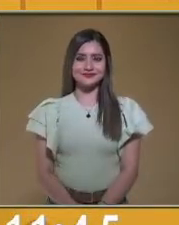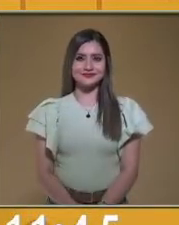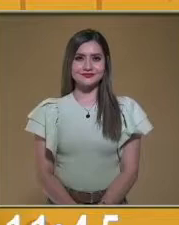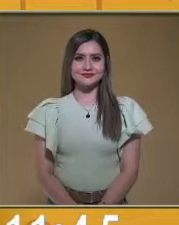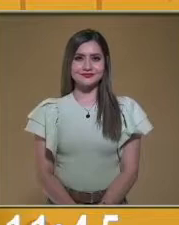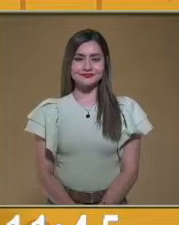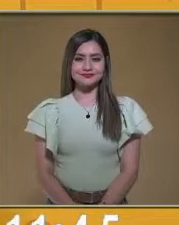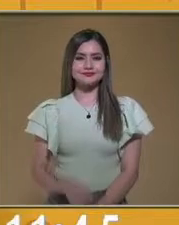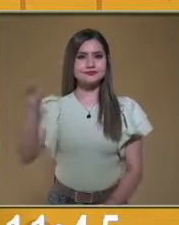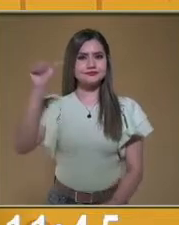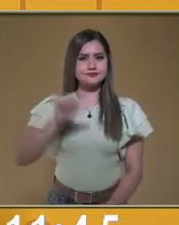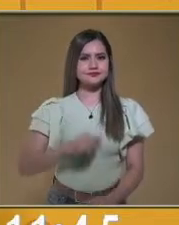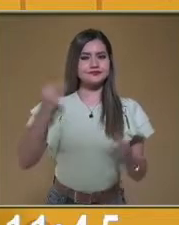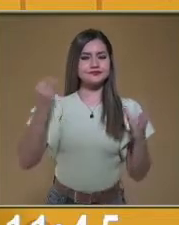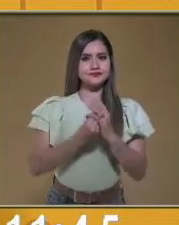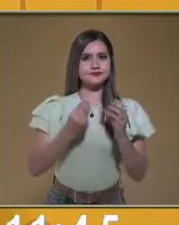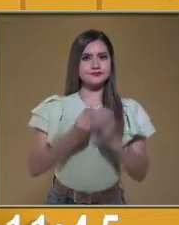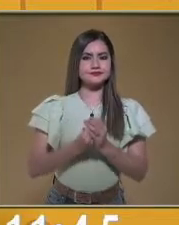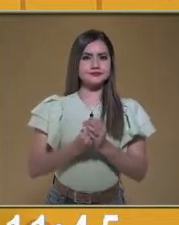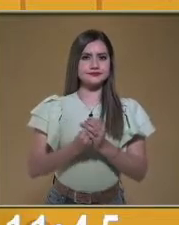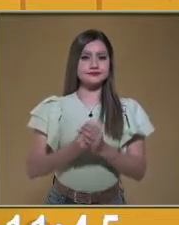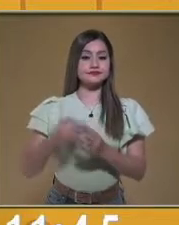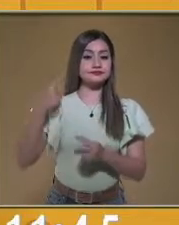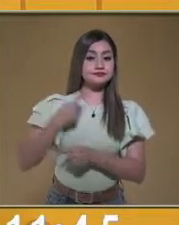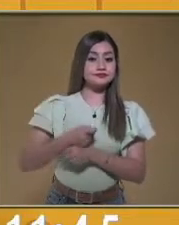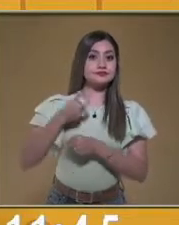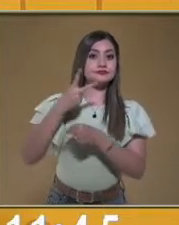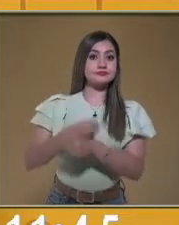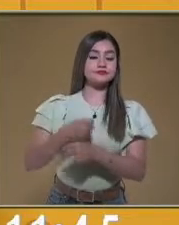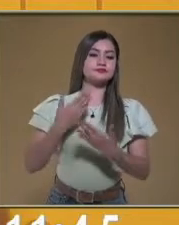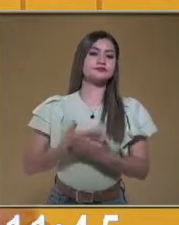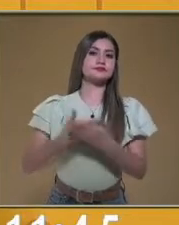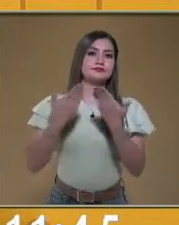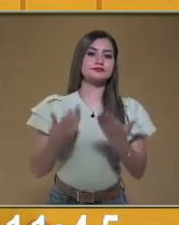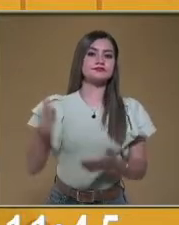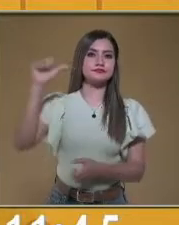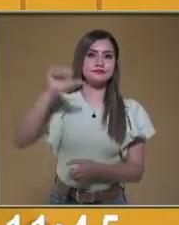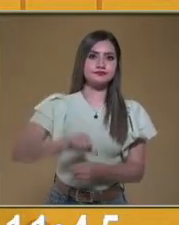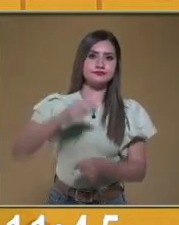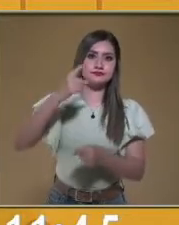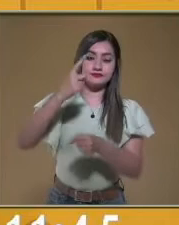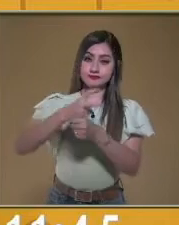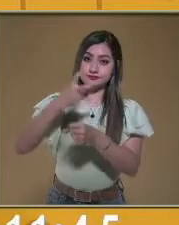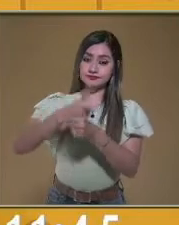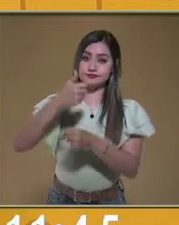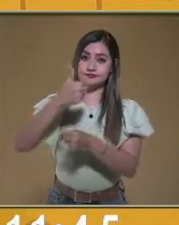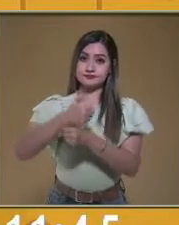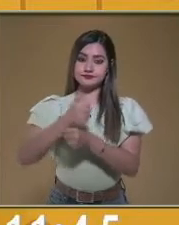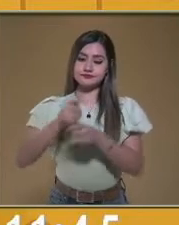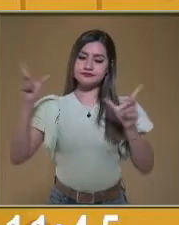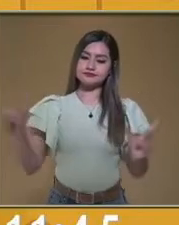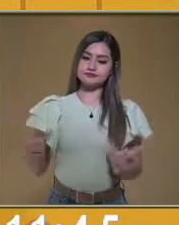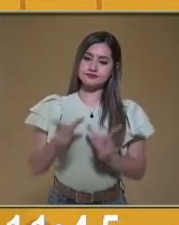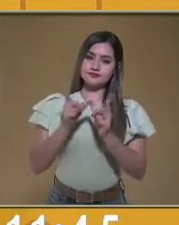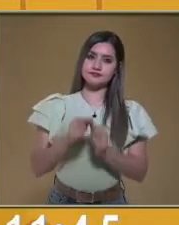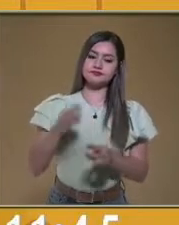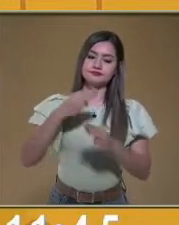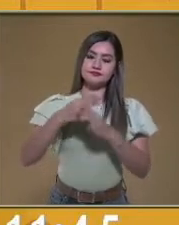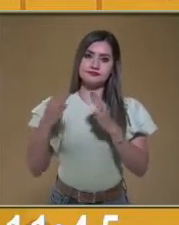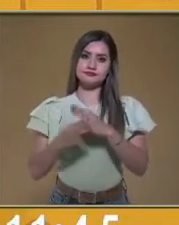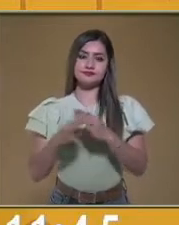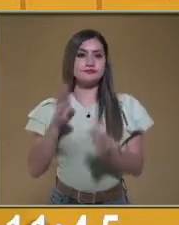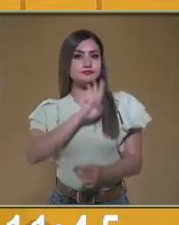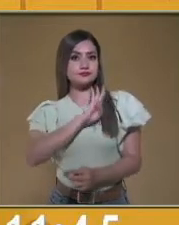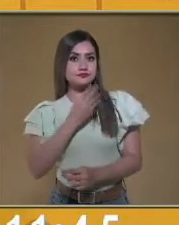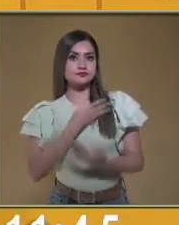esta hora pues estamos en primero y segundo grado. Ahorita estamos en segundo, ya terminamos nuestra asignatura de español con el tema de los carteles y ahora